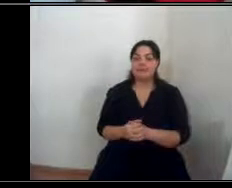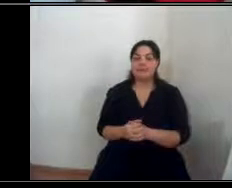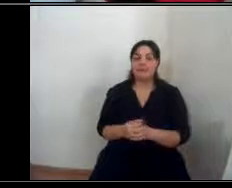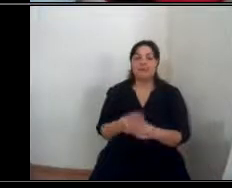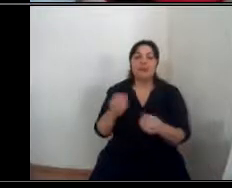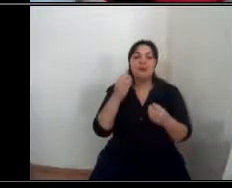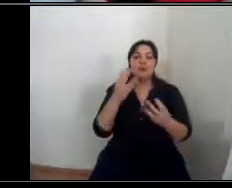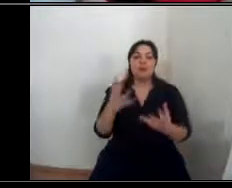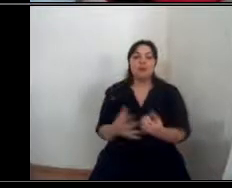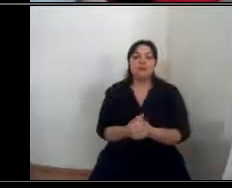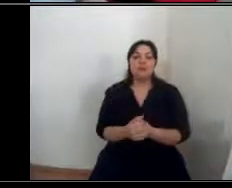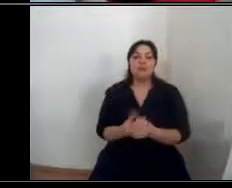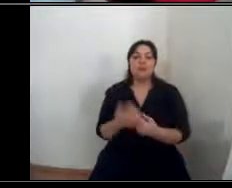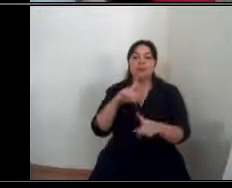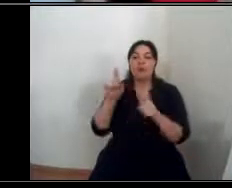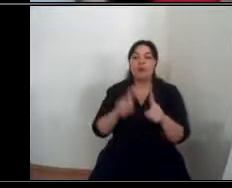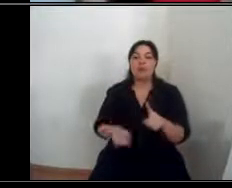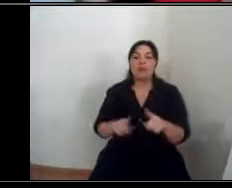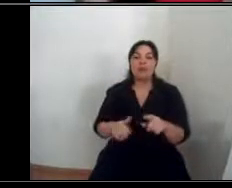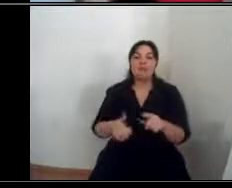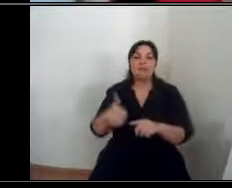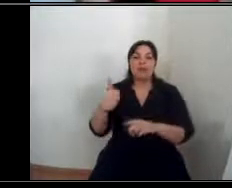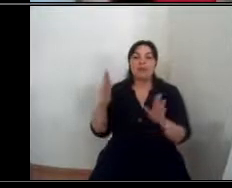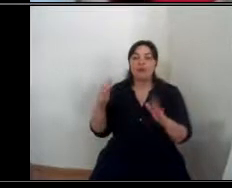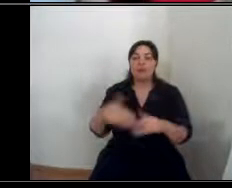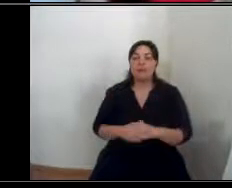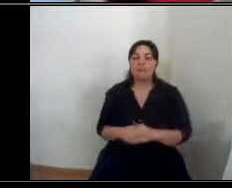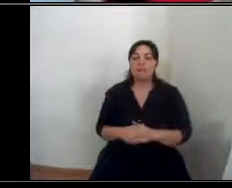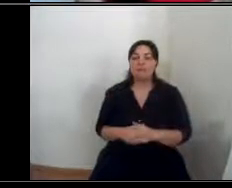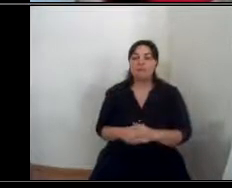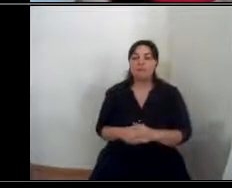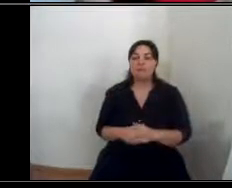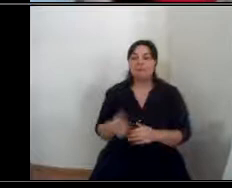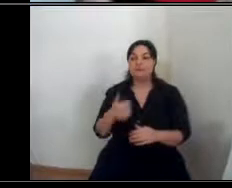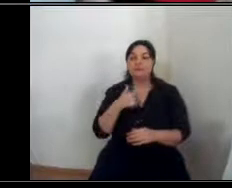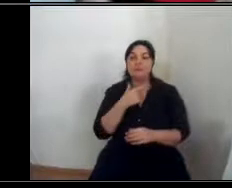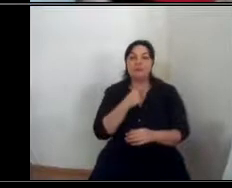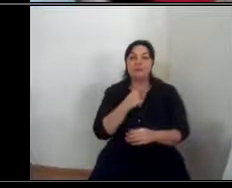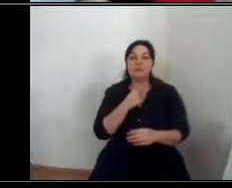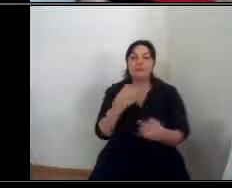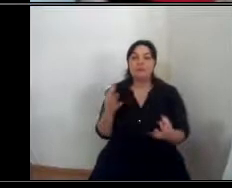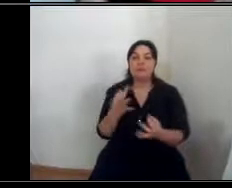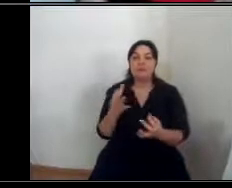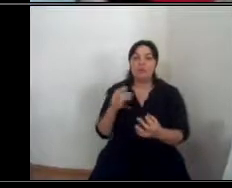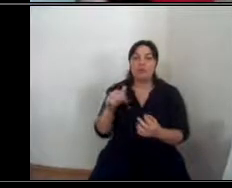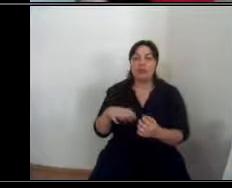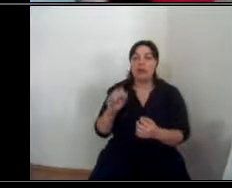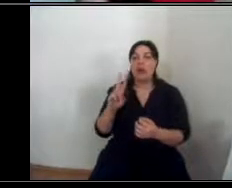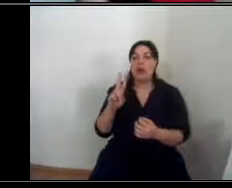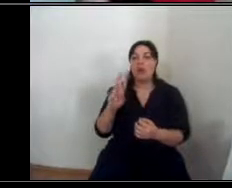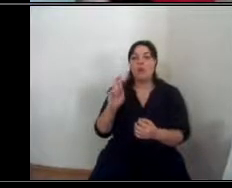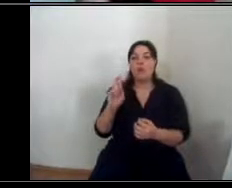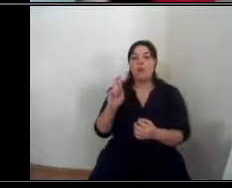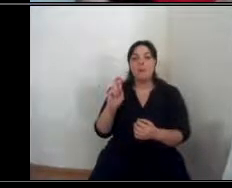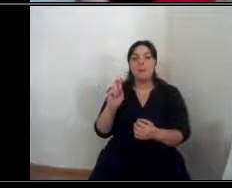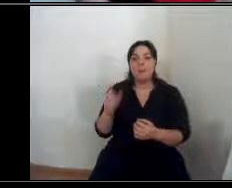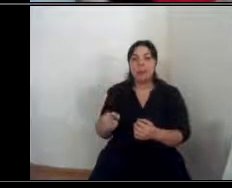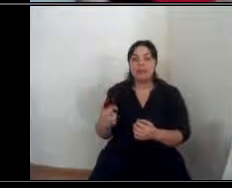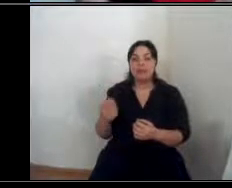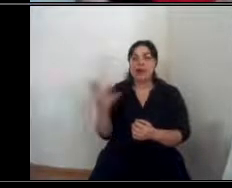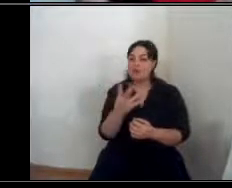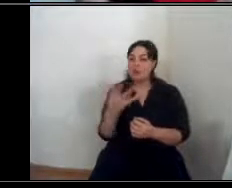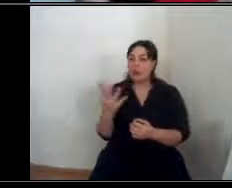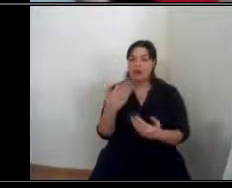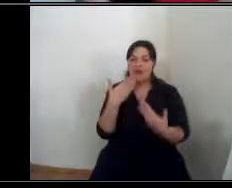fin, ya no tenemos más preguntas. Me gustaría o nos gustaría desde aquí, desde AUPES, agradecerles